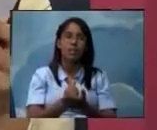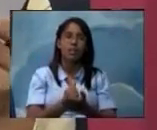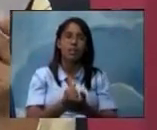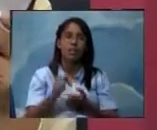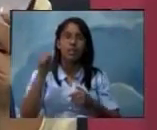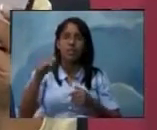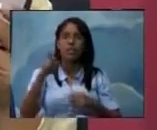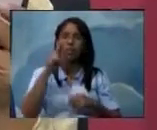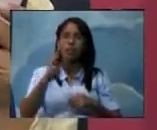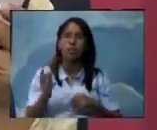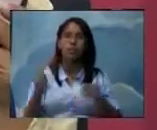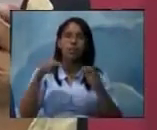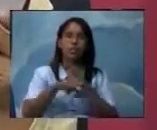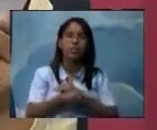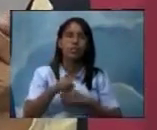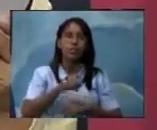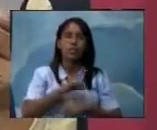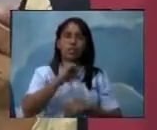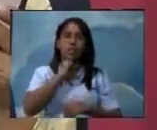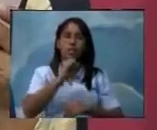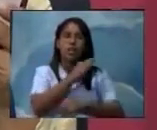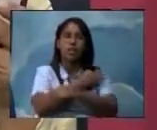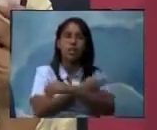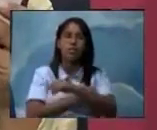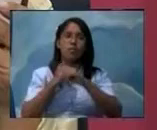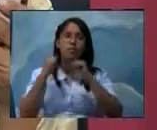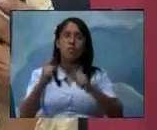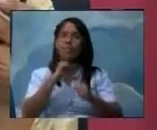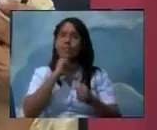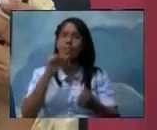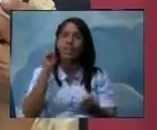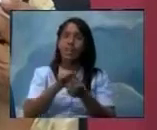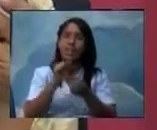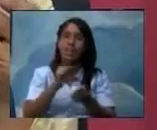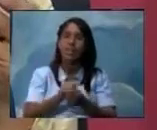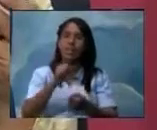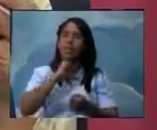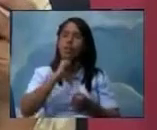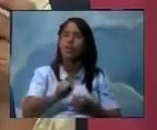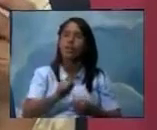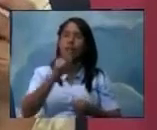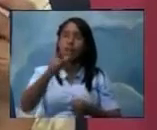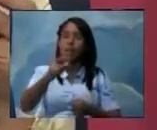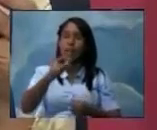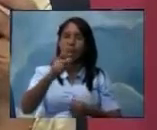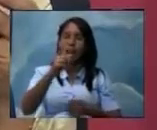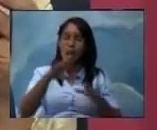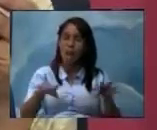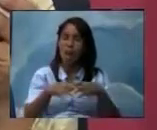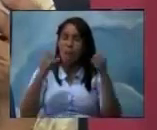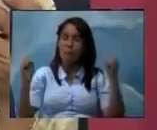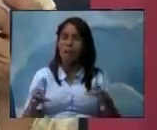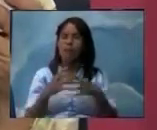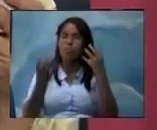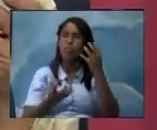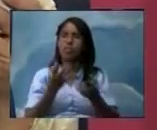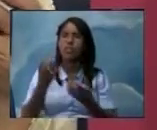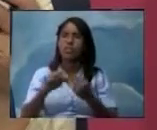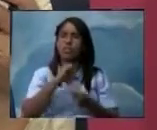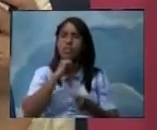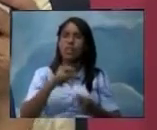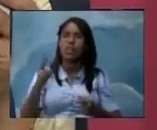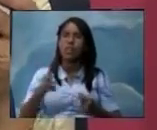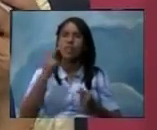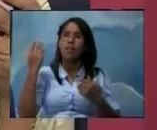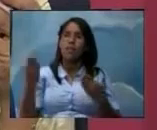Entonces, aquí vemos que inclusive lo que era fuerte, que era el hierro, y lo que era débil, que era el barro cocido, y otro que era